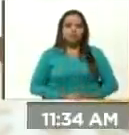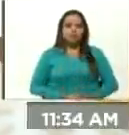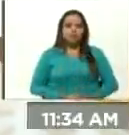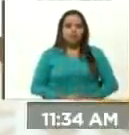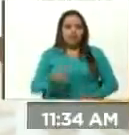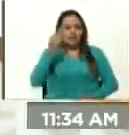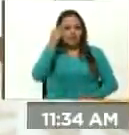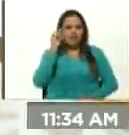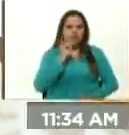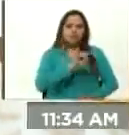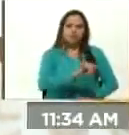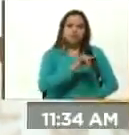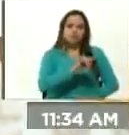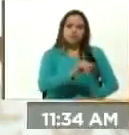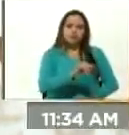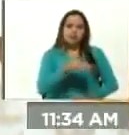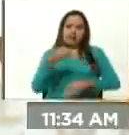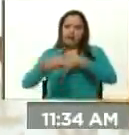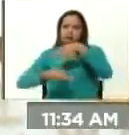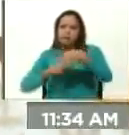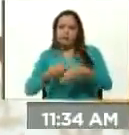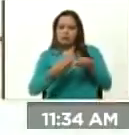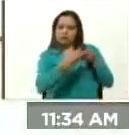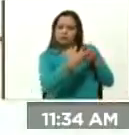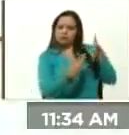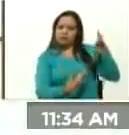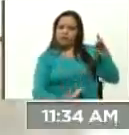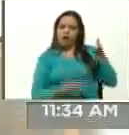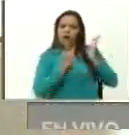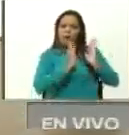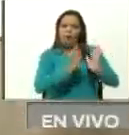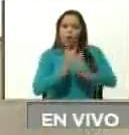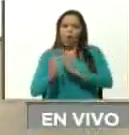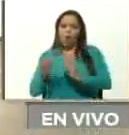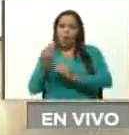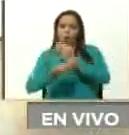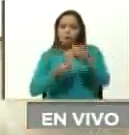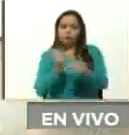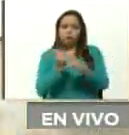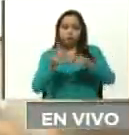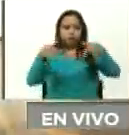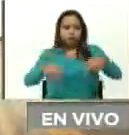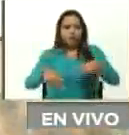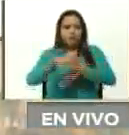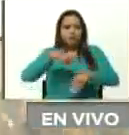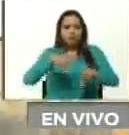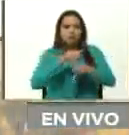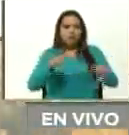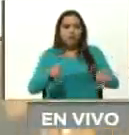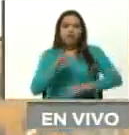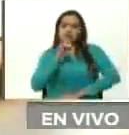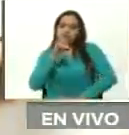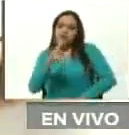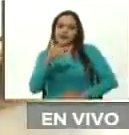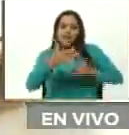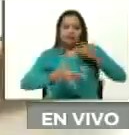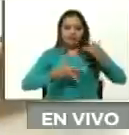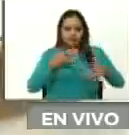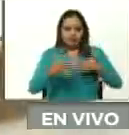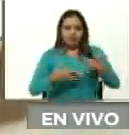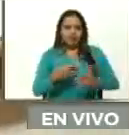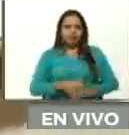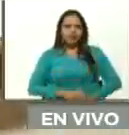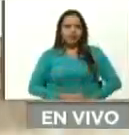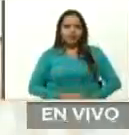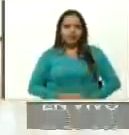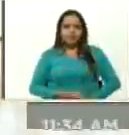día lunes, explicamos la estructura y funcionamiento del Ministerio Público, le informamos sobre nuestra actividad en